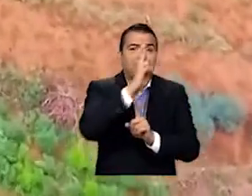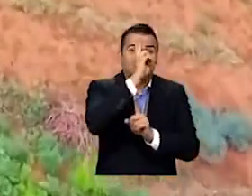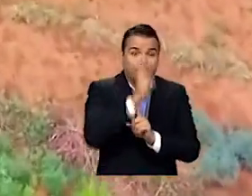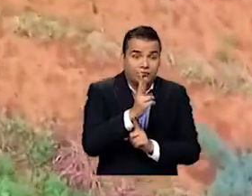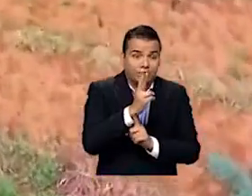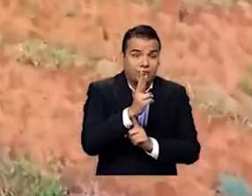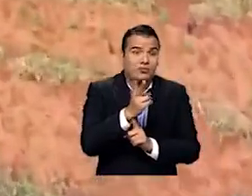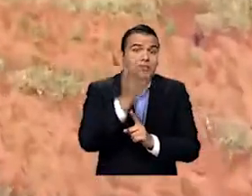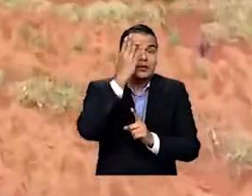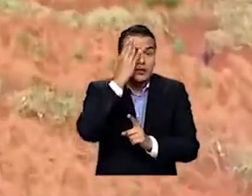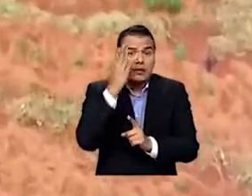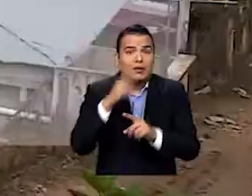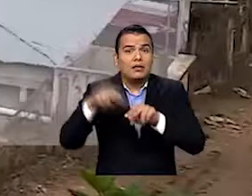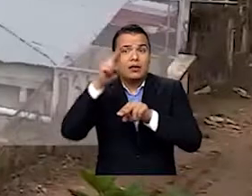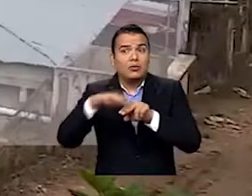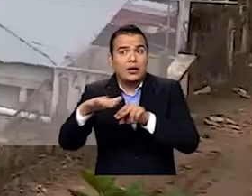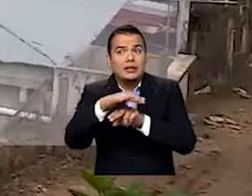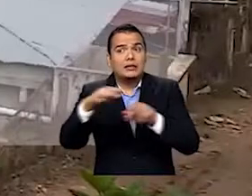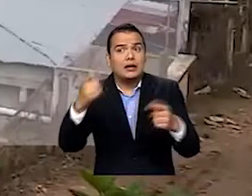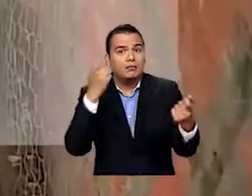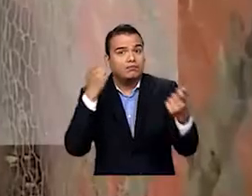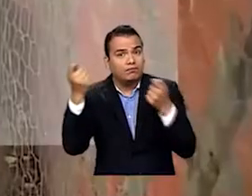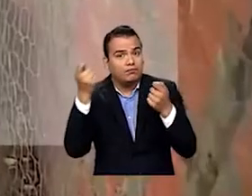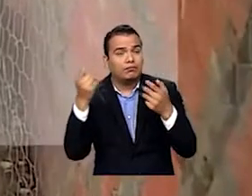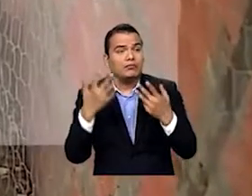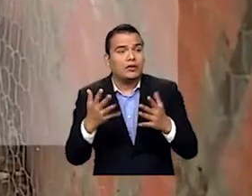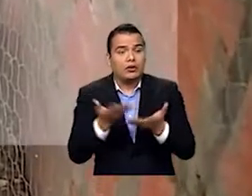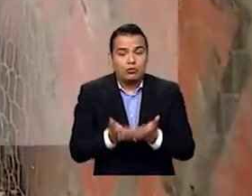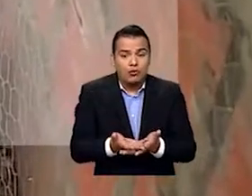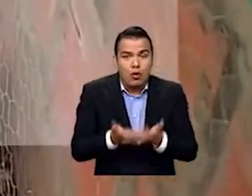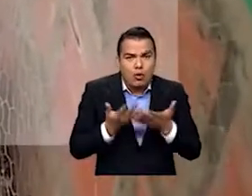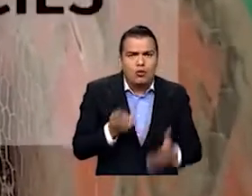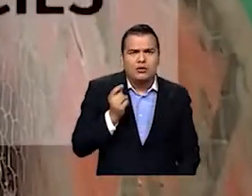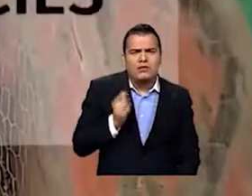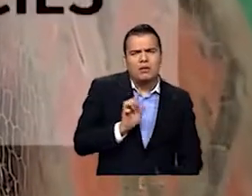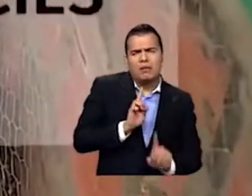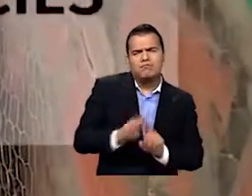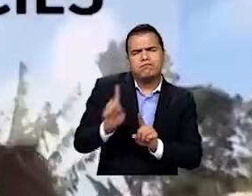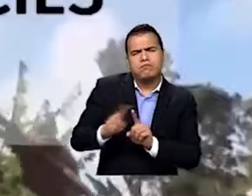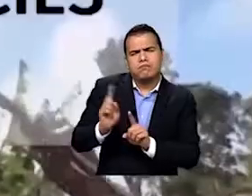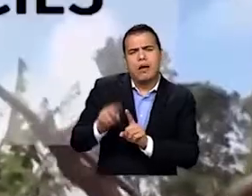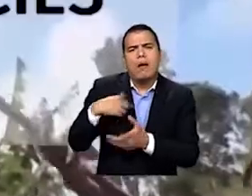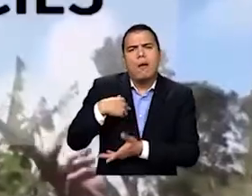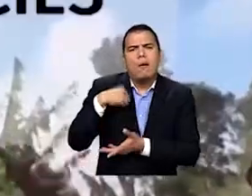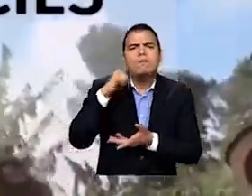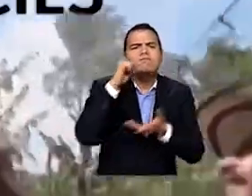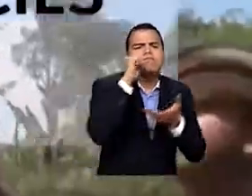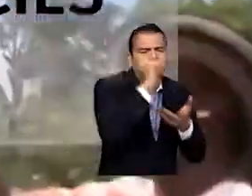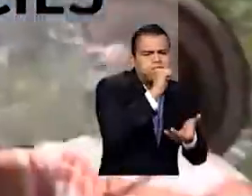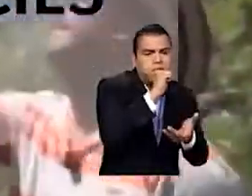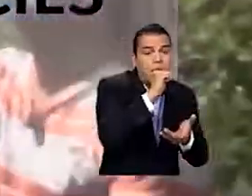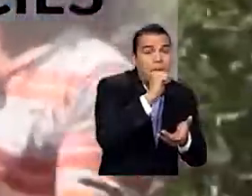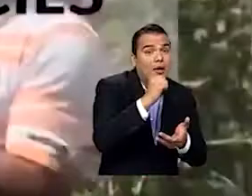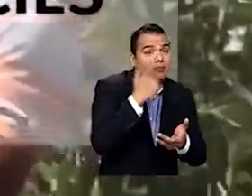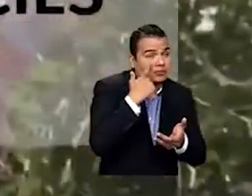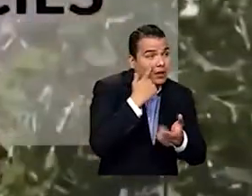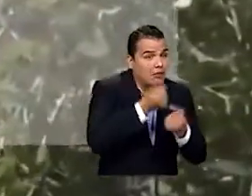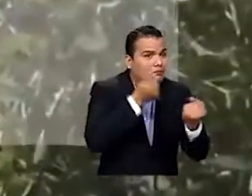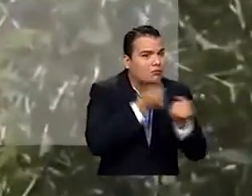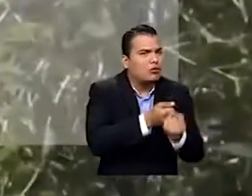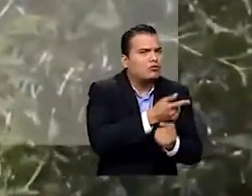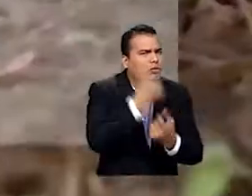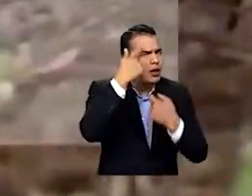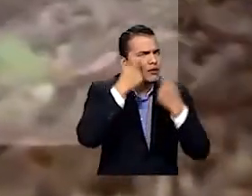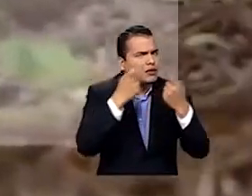protegiendo nuestros recursos naturales, donde la corporación le da los insumos necesarios para hacerlo, pero adicionalmente le contribuye a que comercialice esos